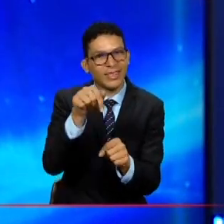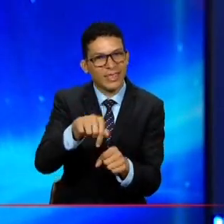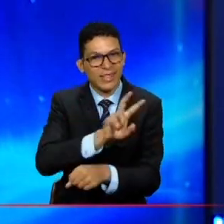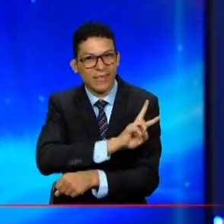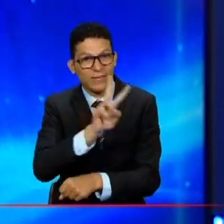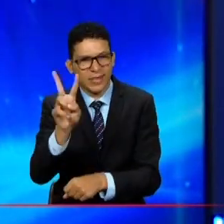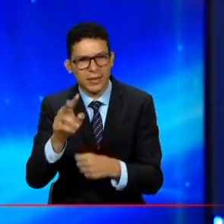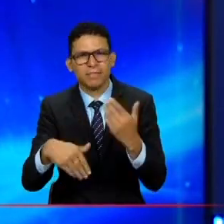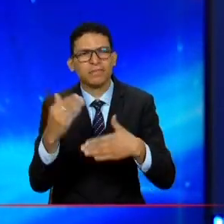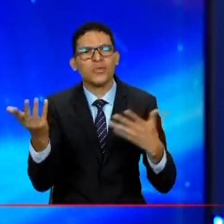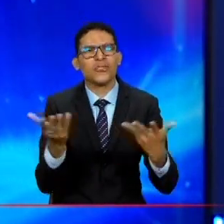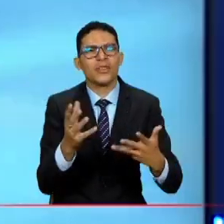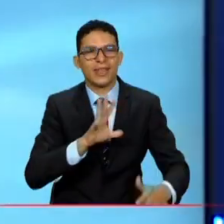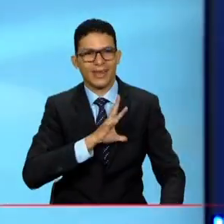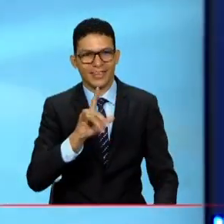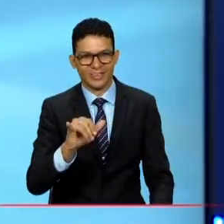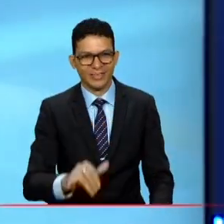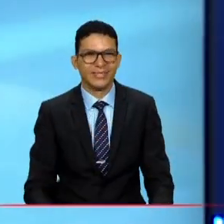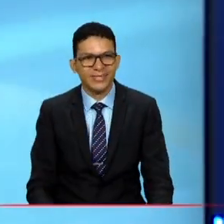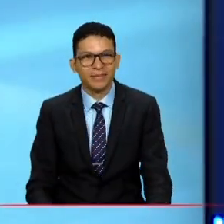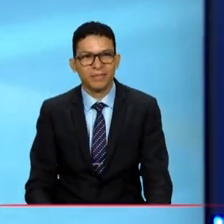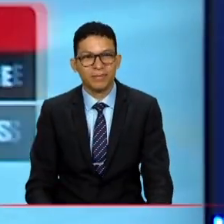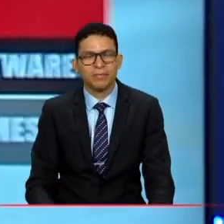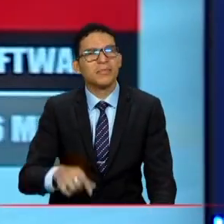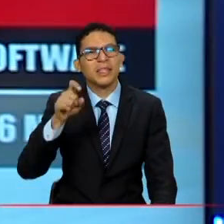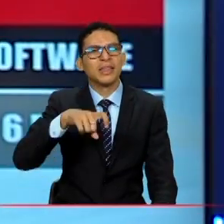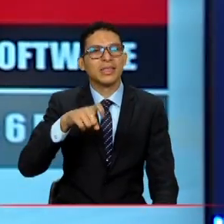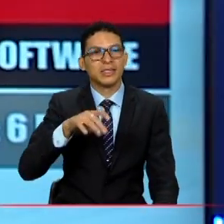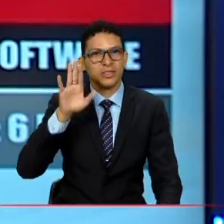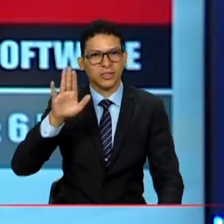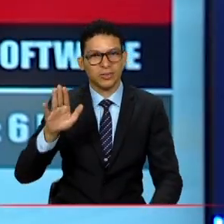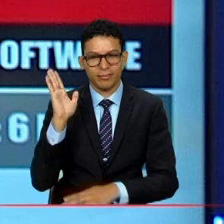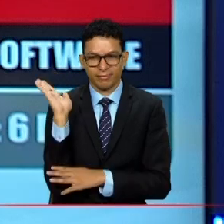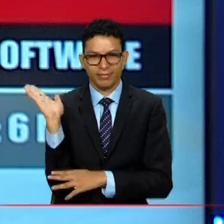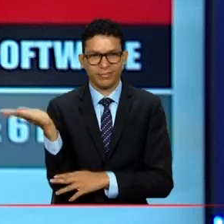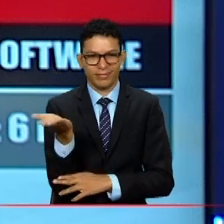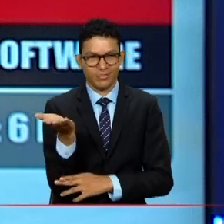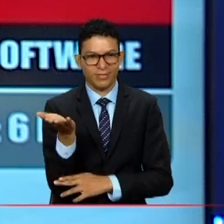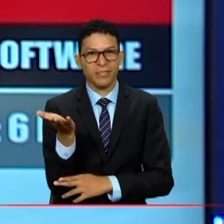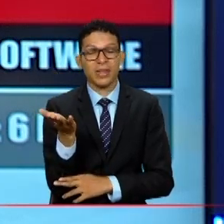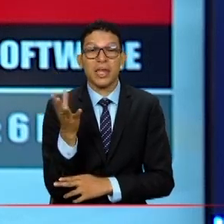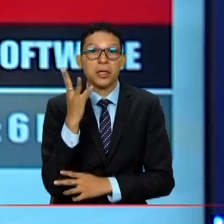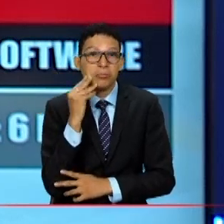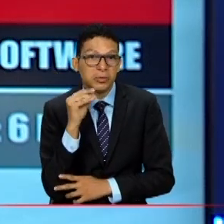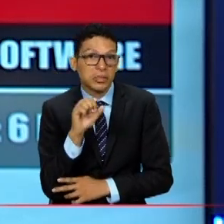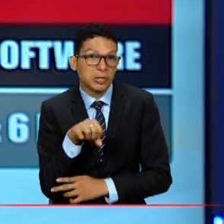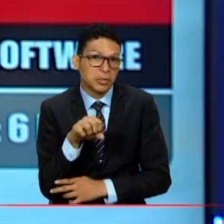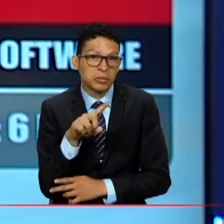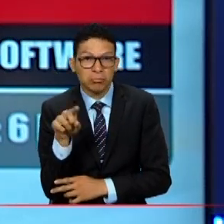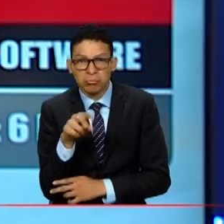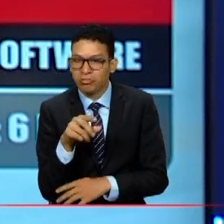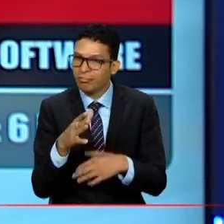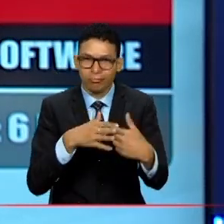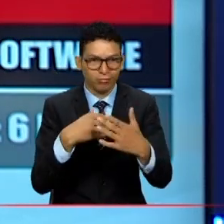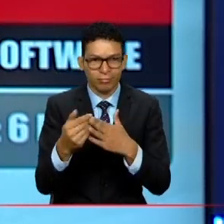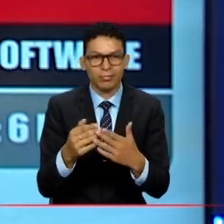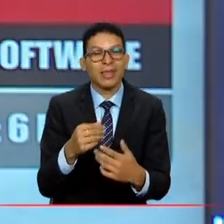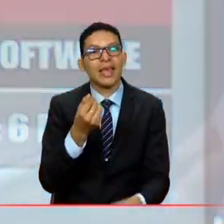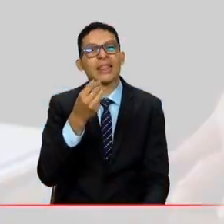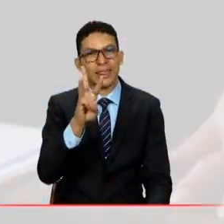cauca iniciamos en Santiago de Cali donde se necesita mesero con o sin experiencia hay 13 vacantes